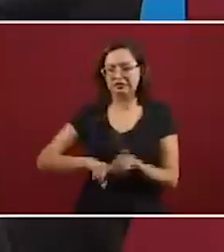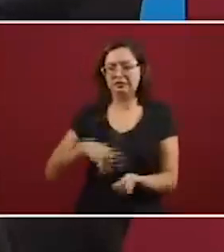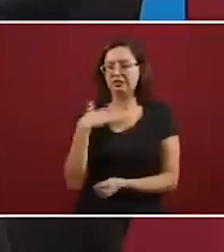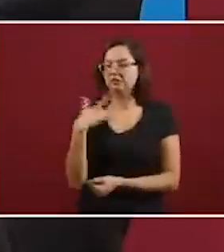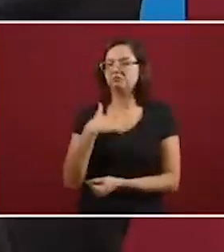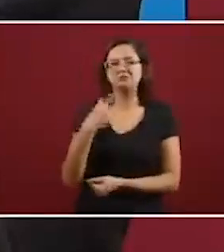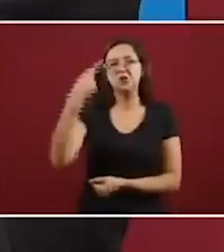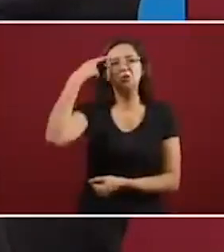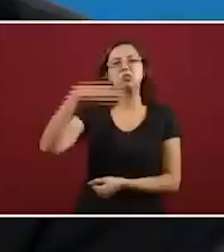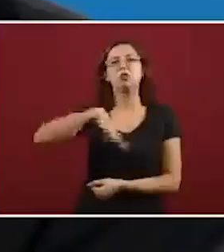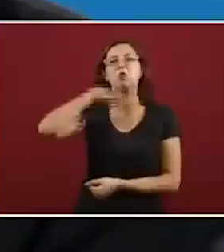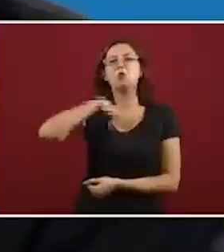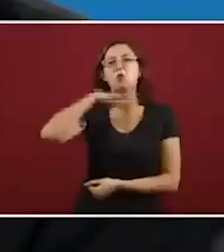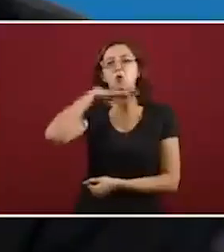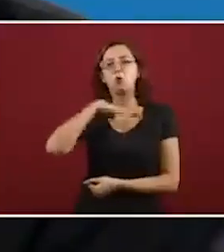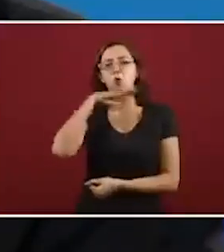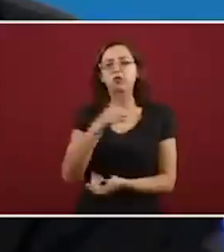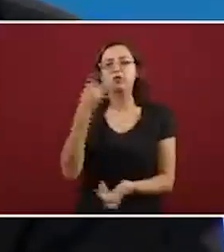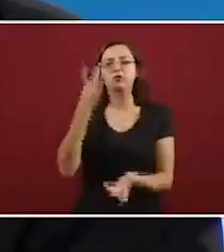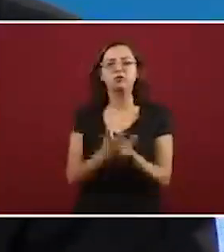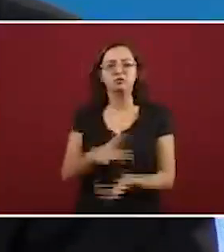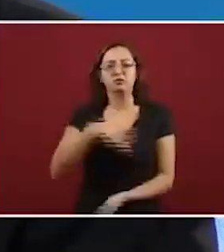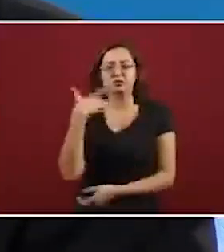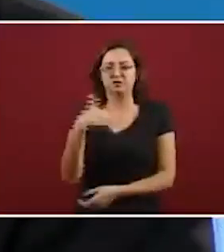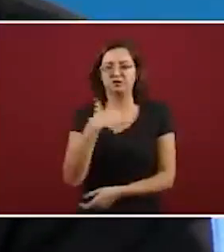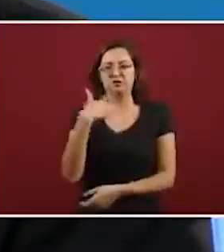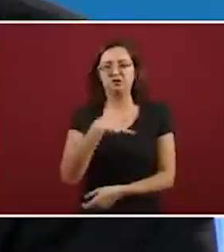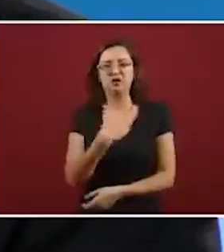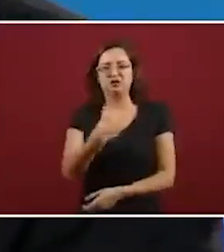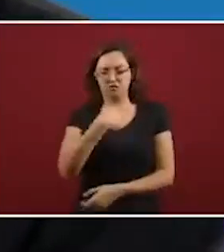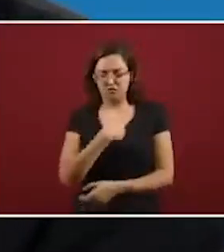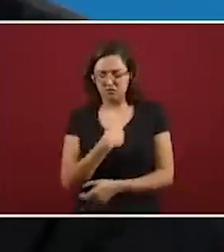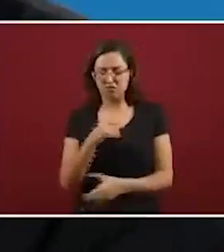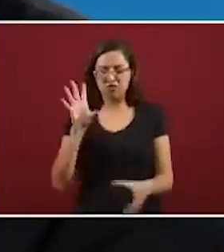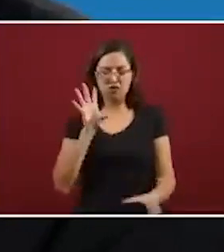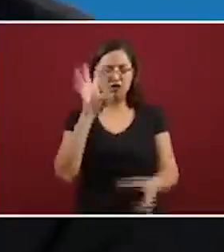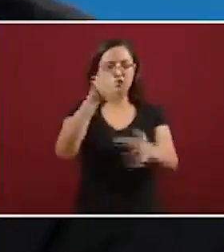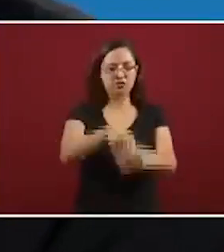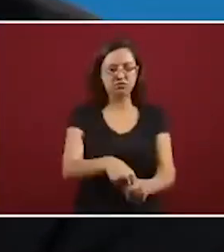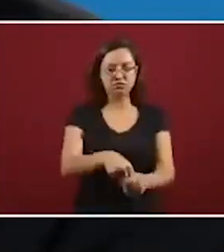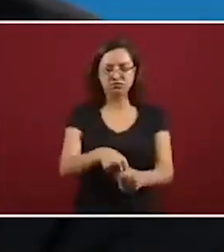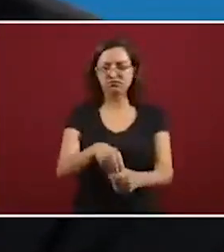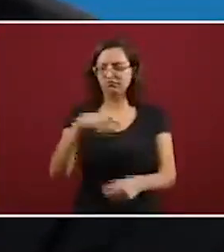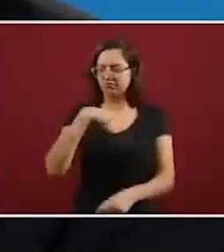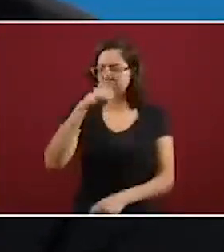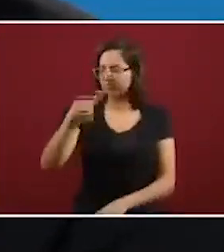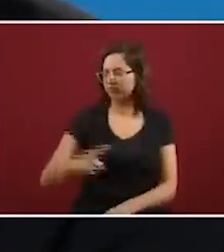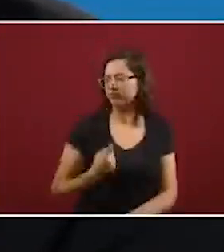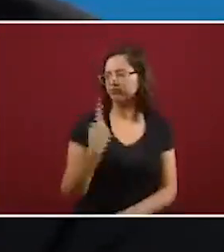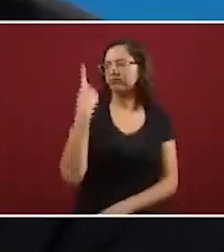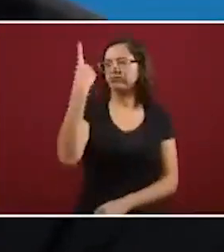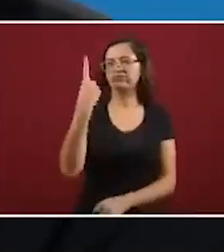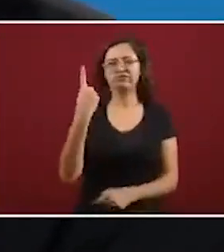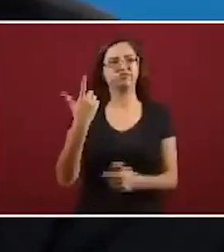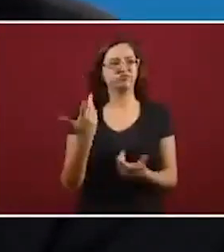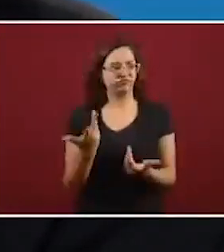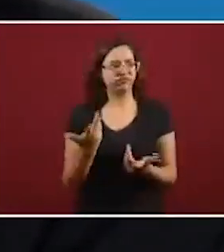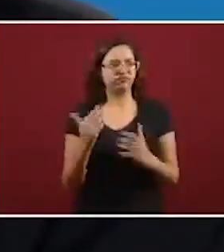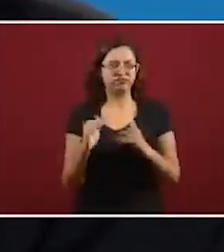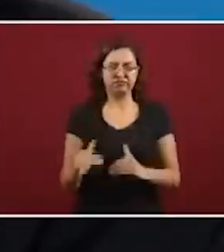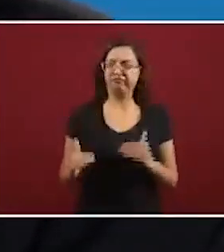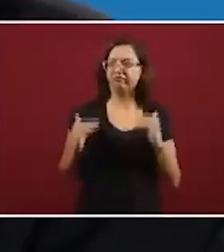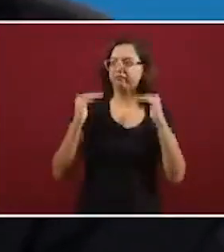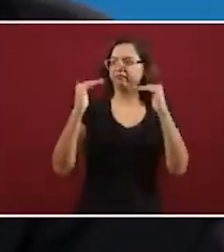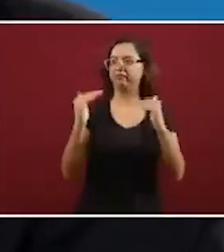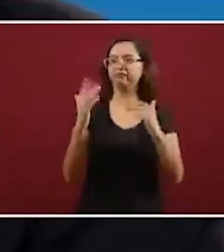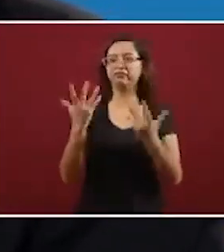¿no?, al producto adictivo hasta que la persona pueda salir de la adicción, ¿no? Entonces fue una campaña exitosa en Estados Unidos. El